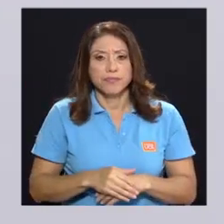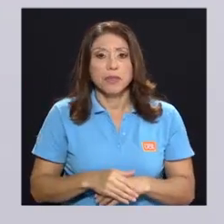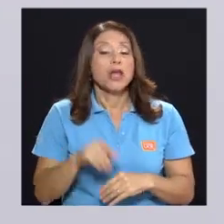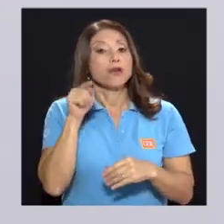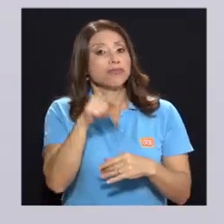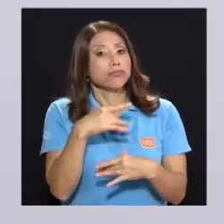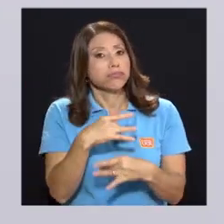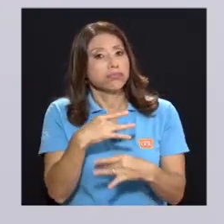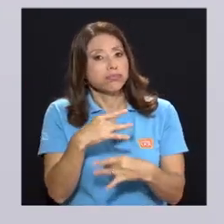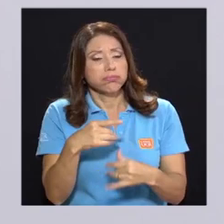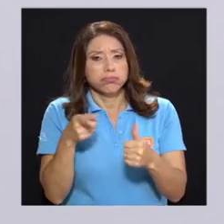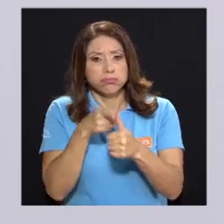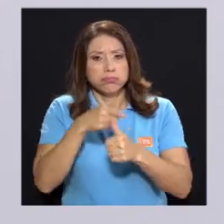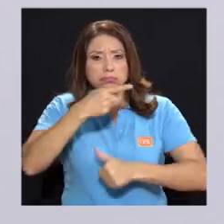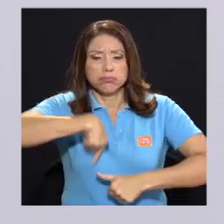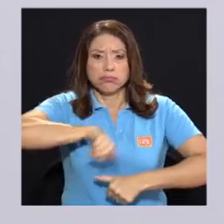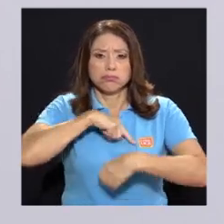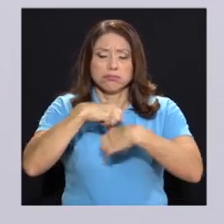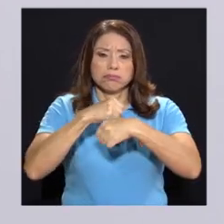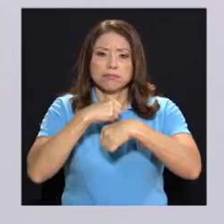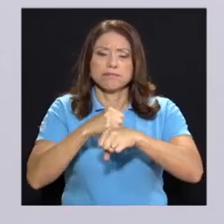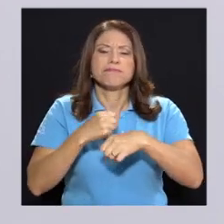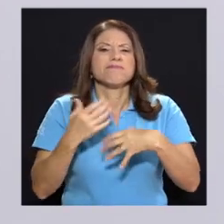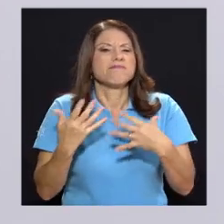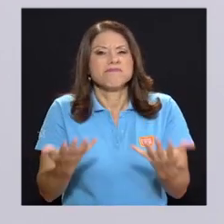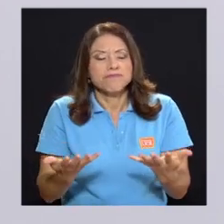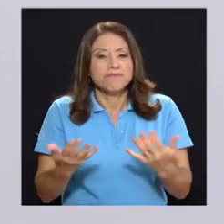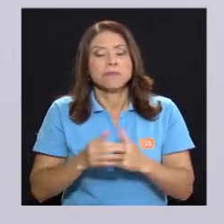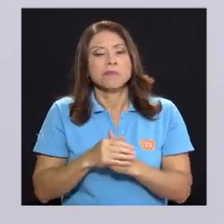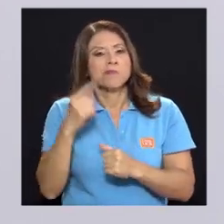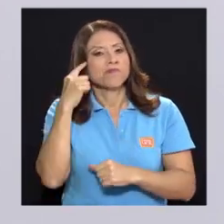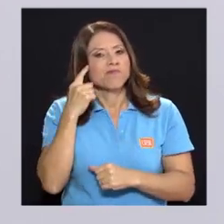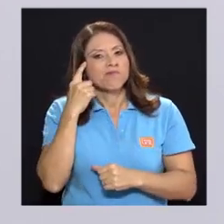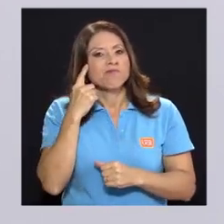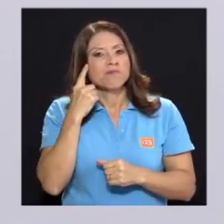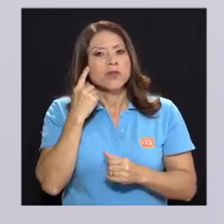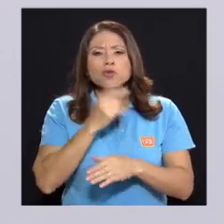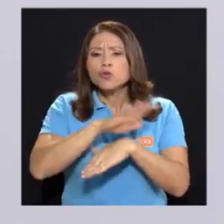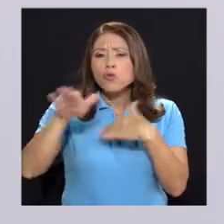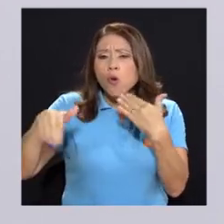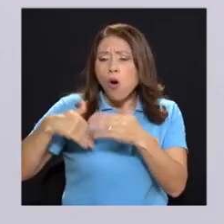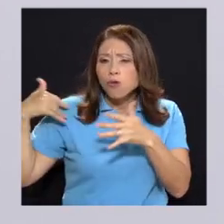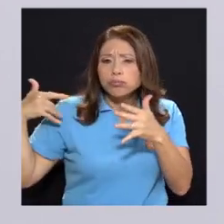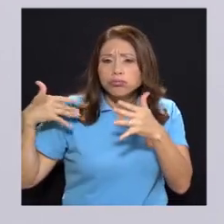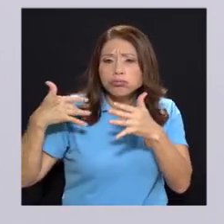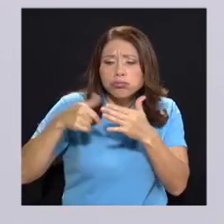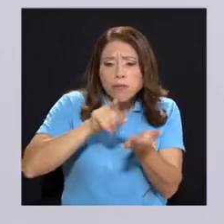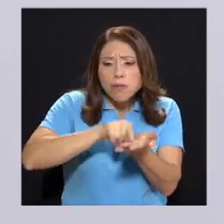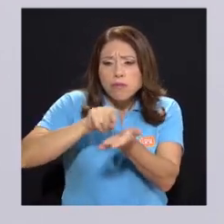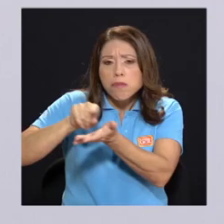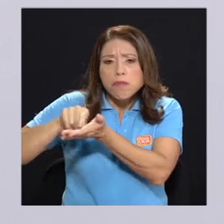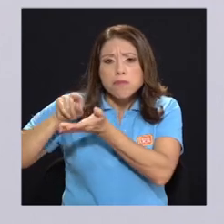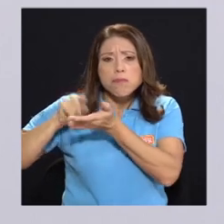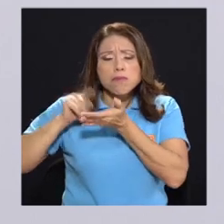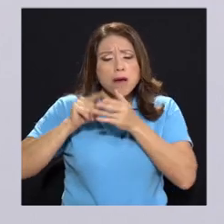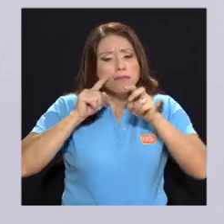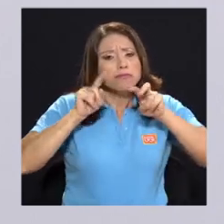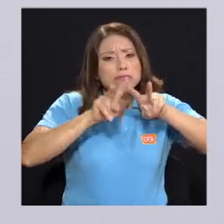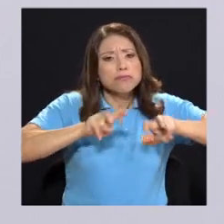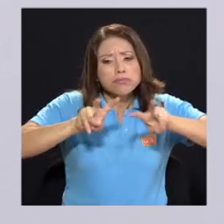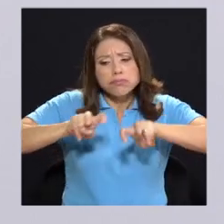interesantísimo lo primero que hicimos nosotros es bueno revisemos todo lo que se ha publicado cuál es el estado del conocimiento